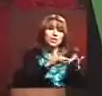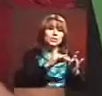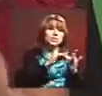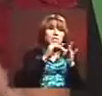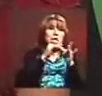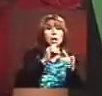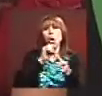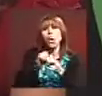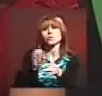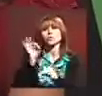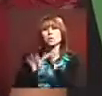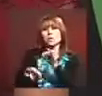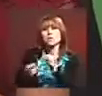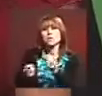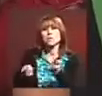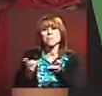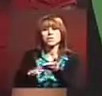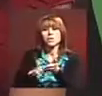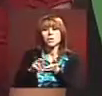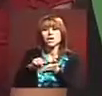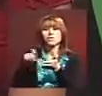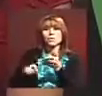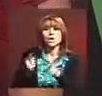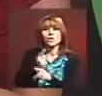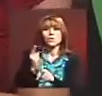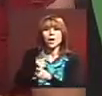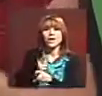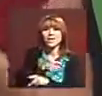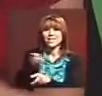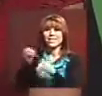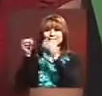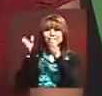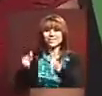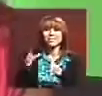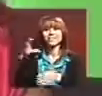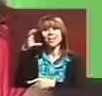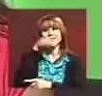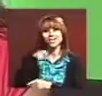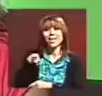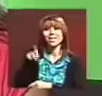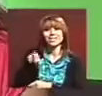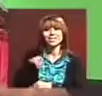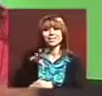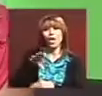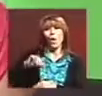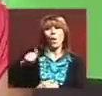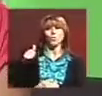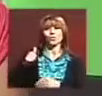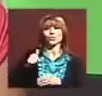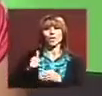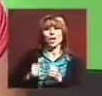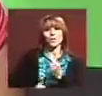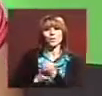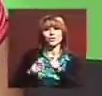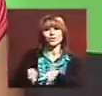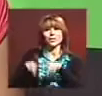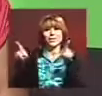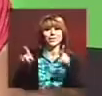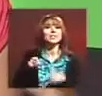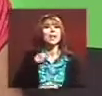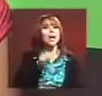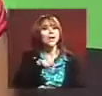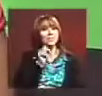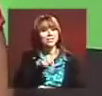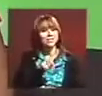simplemente se matricula en una escuela regular y las docentes de ahí se dan cuenta que requieren otros apoyos. Claro, Por y ahí me imagino empieza. que eso también es un vínculo entre los